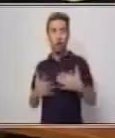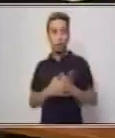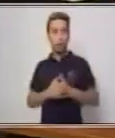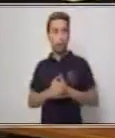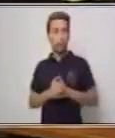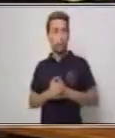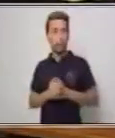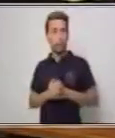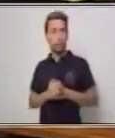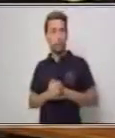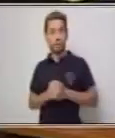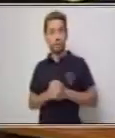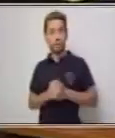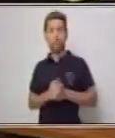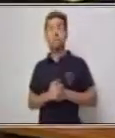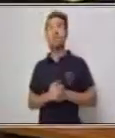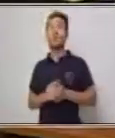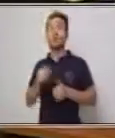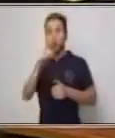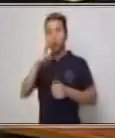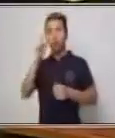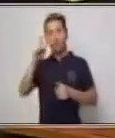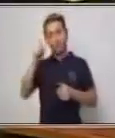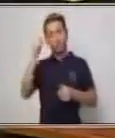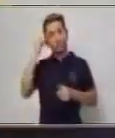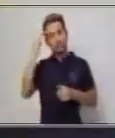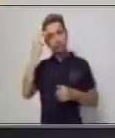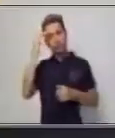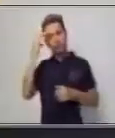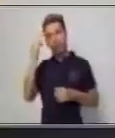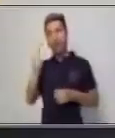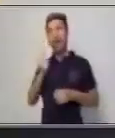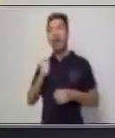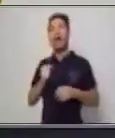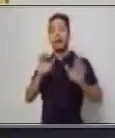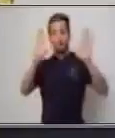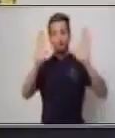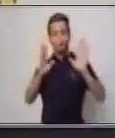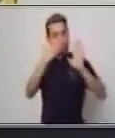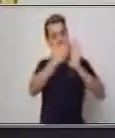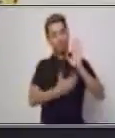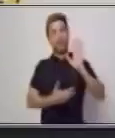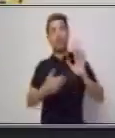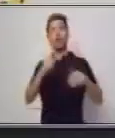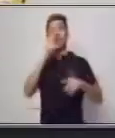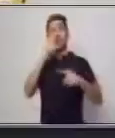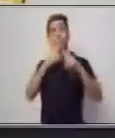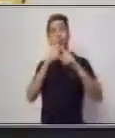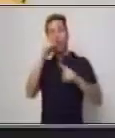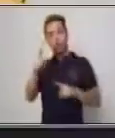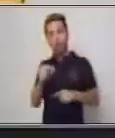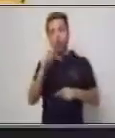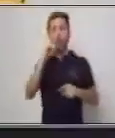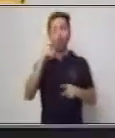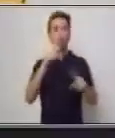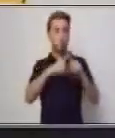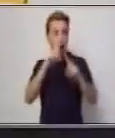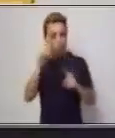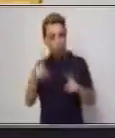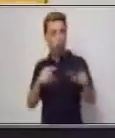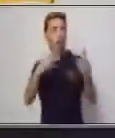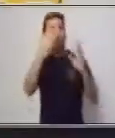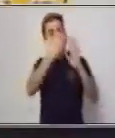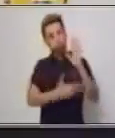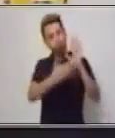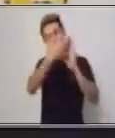Parte importante, debes de conocer las tablas de multiplicar. Si no las conoces, y las divisiones, se nos va a hacer un poco complejo ese tema.